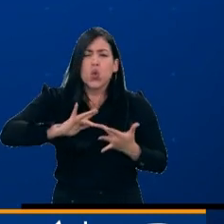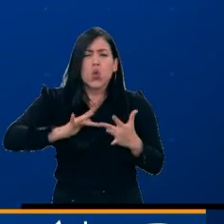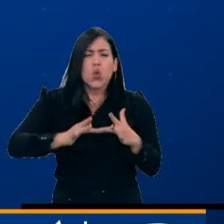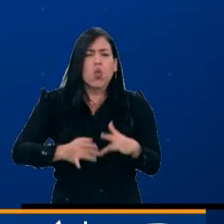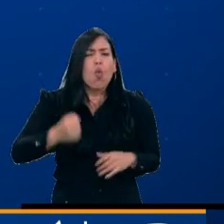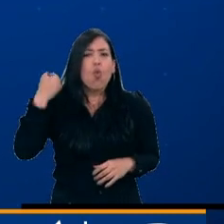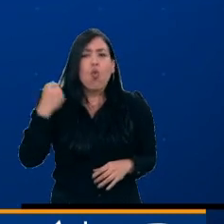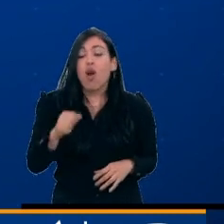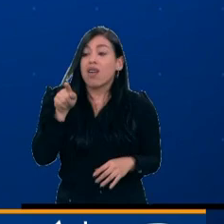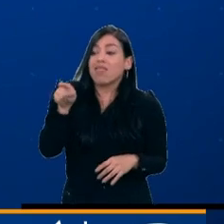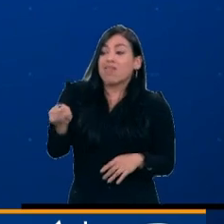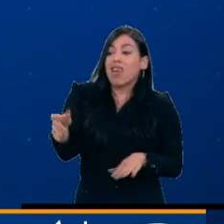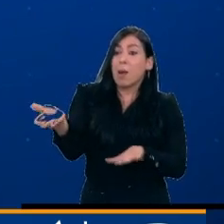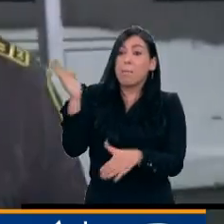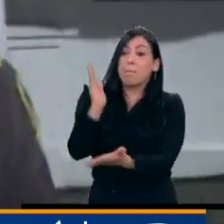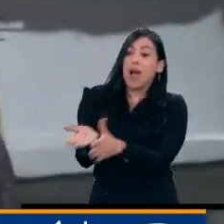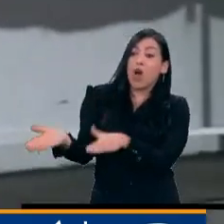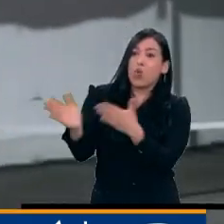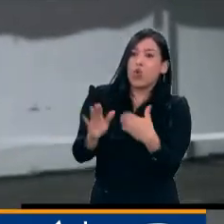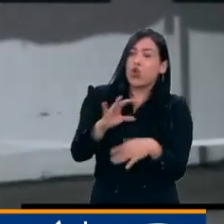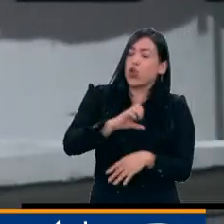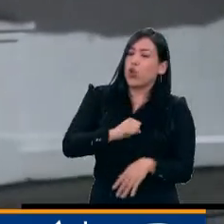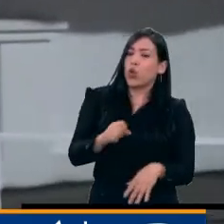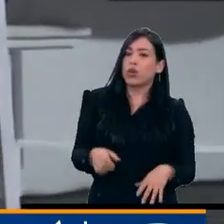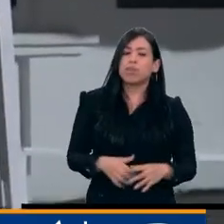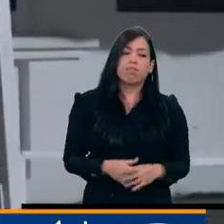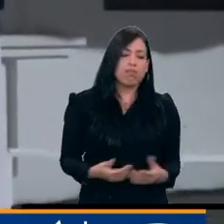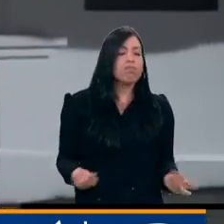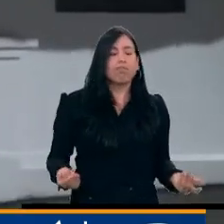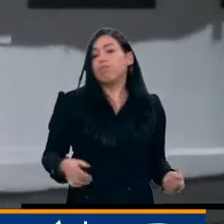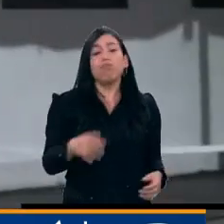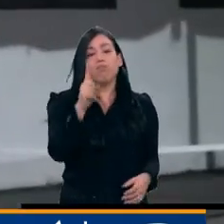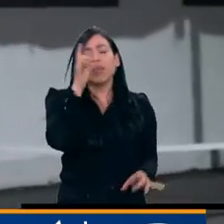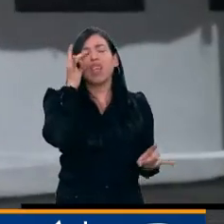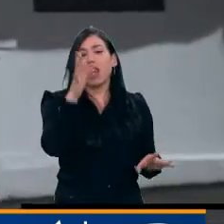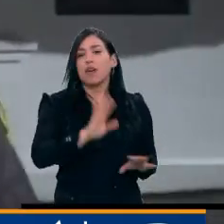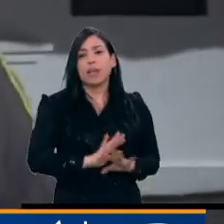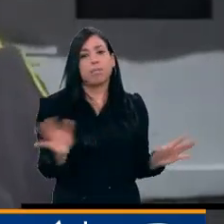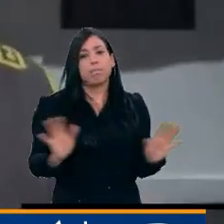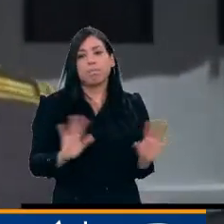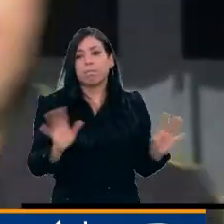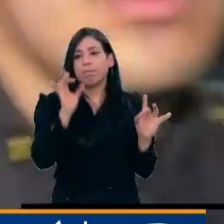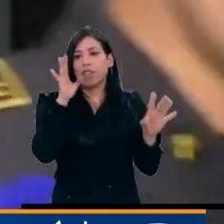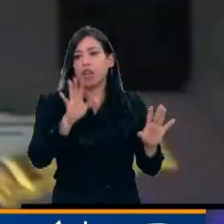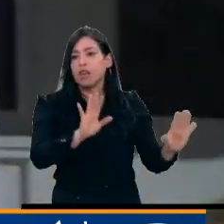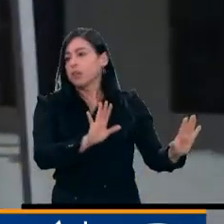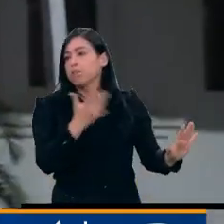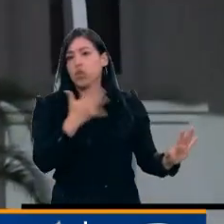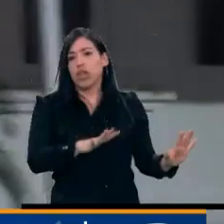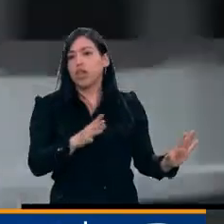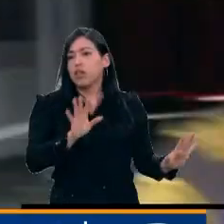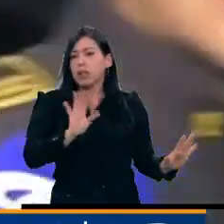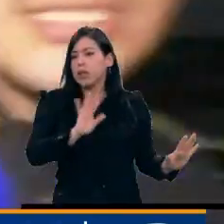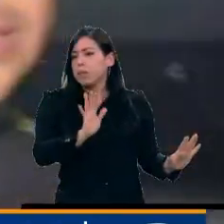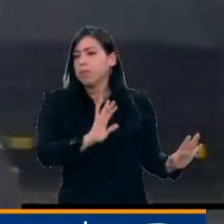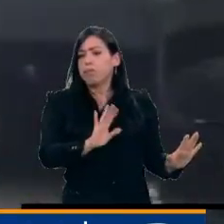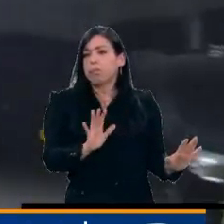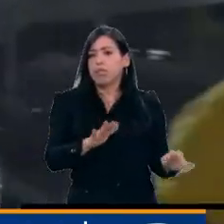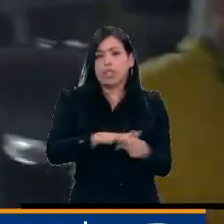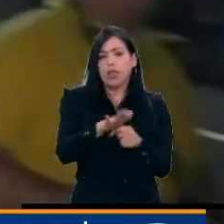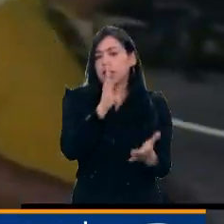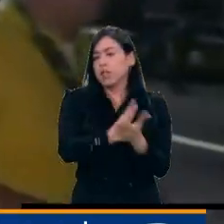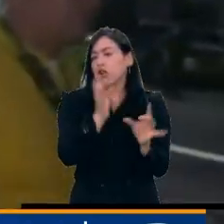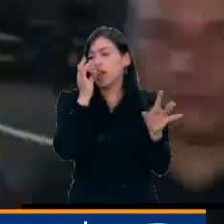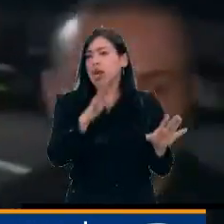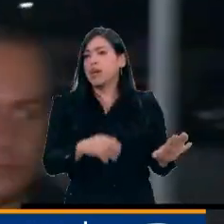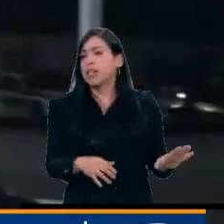grande, ver a su compañero morir. Demasiado horrible, por lo que, pues, por las circunstancias que pasaron,